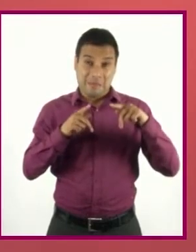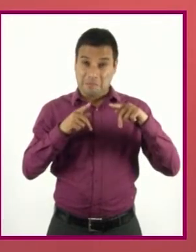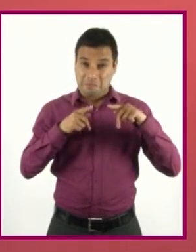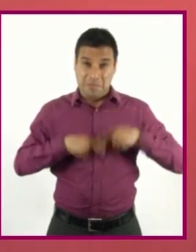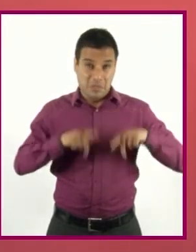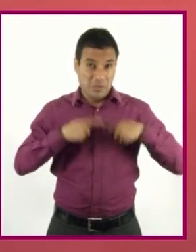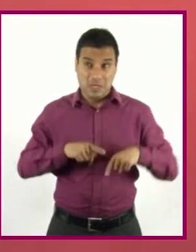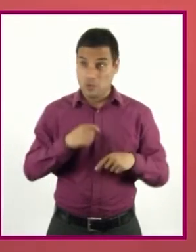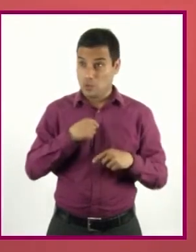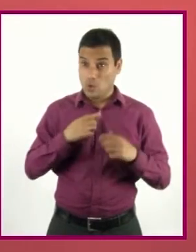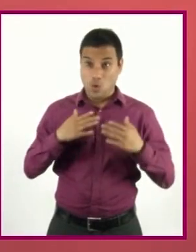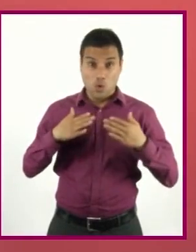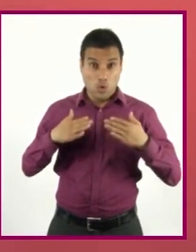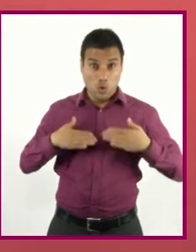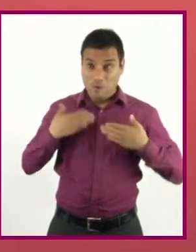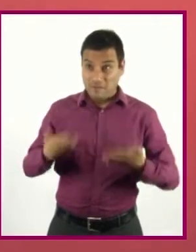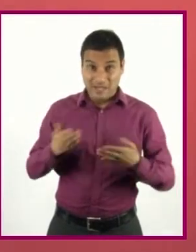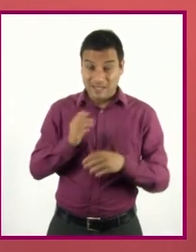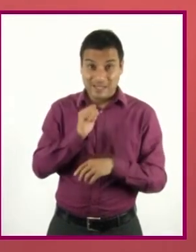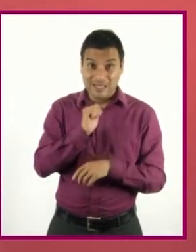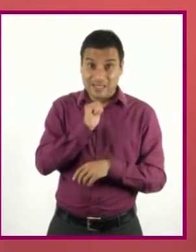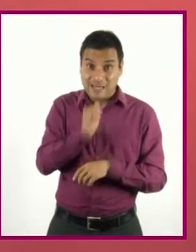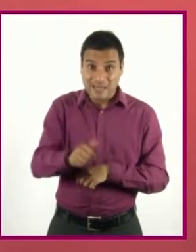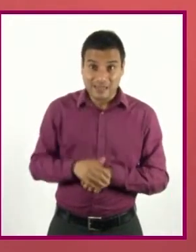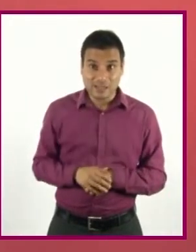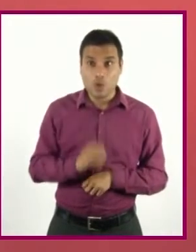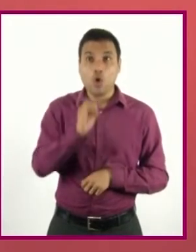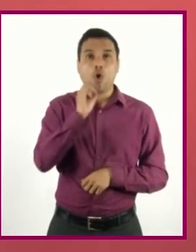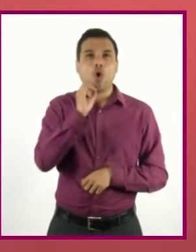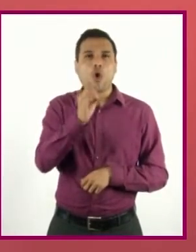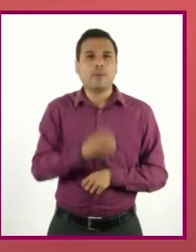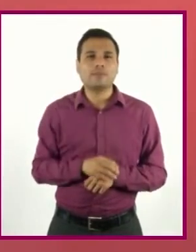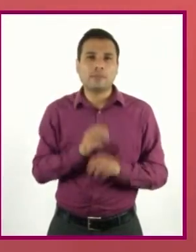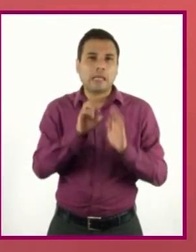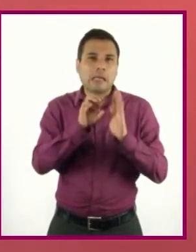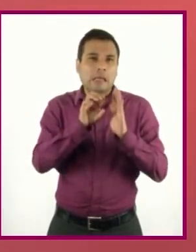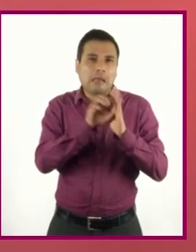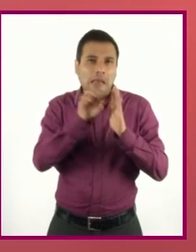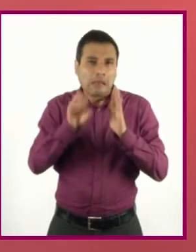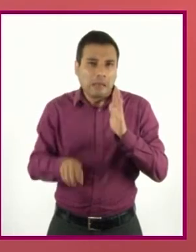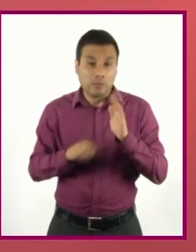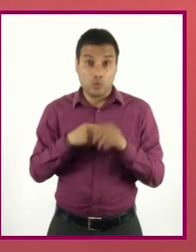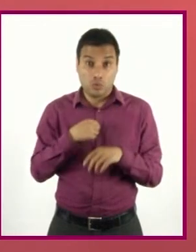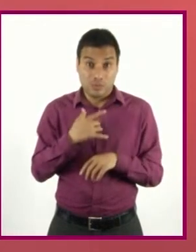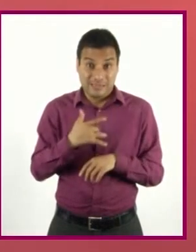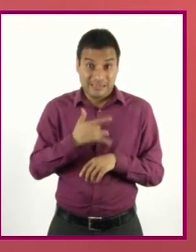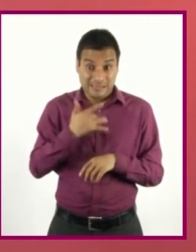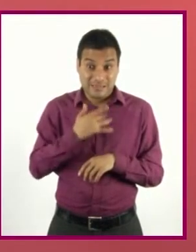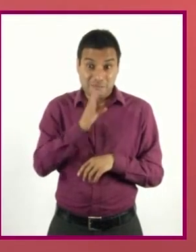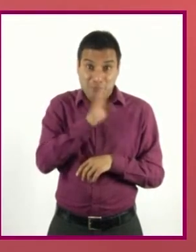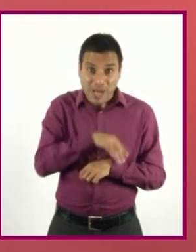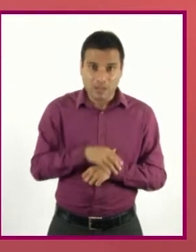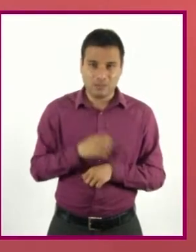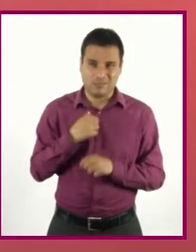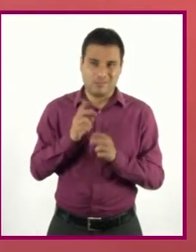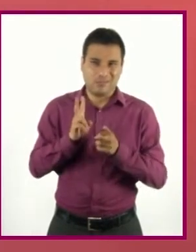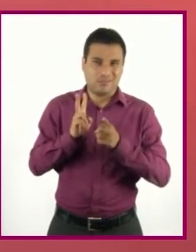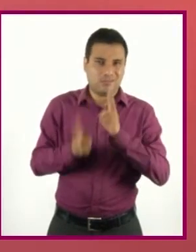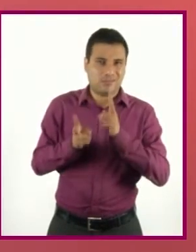estoy conversando o no me hace sentir bien, voy a querer hablar con ella lo menos